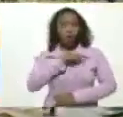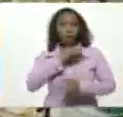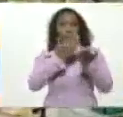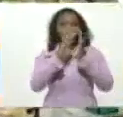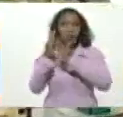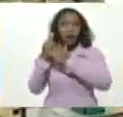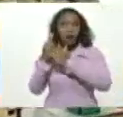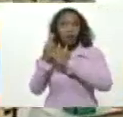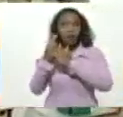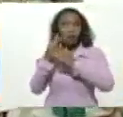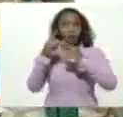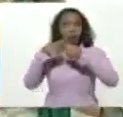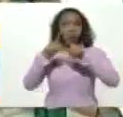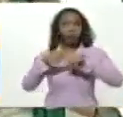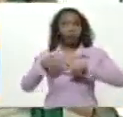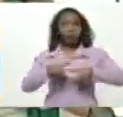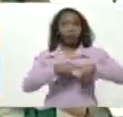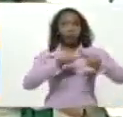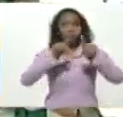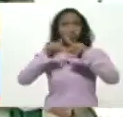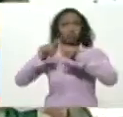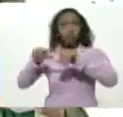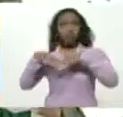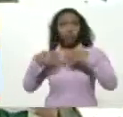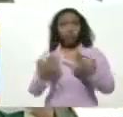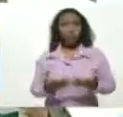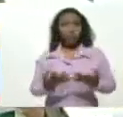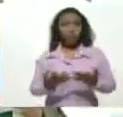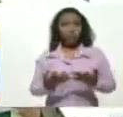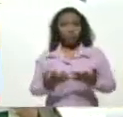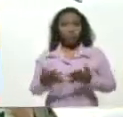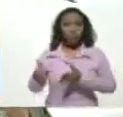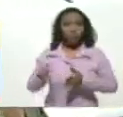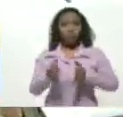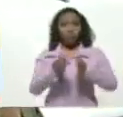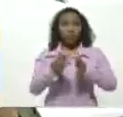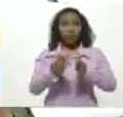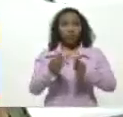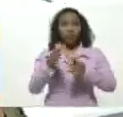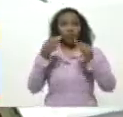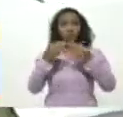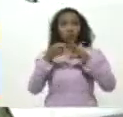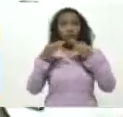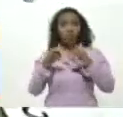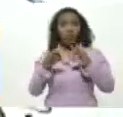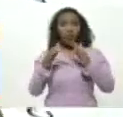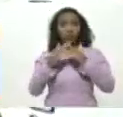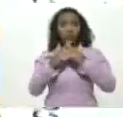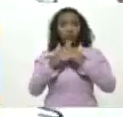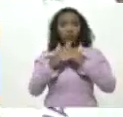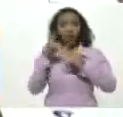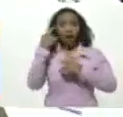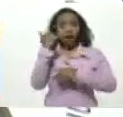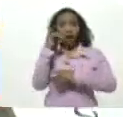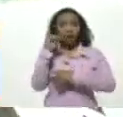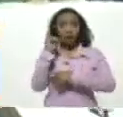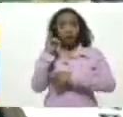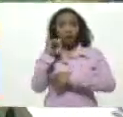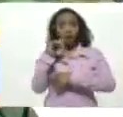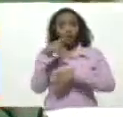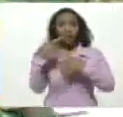es mixta. Es una comuna mixta entre lo rural y lo semiurbano. Lo semiurbano consta de